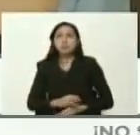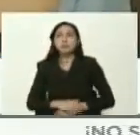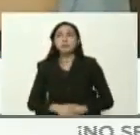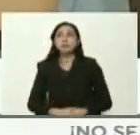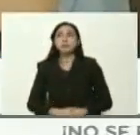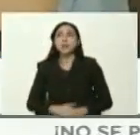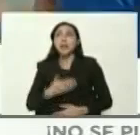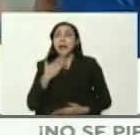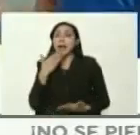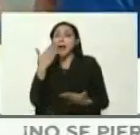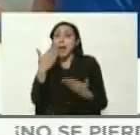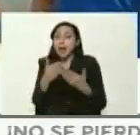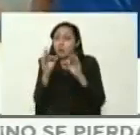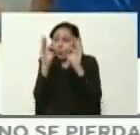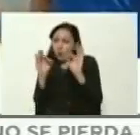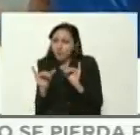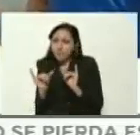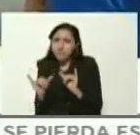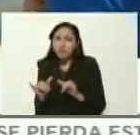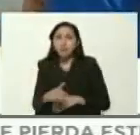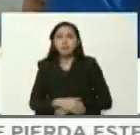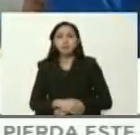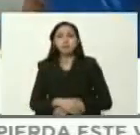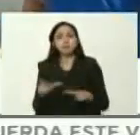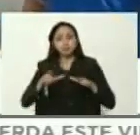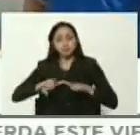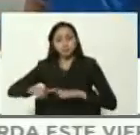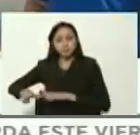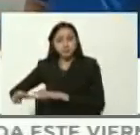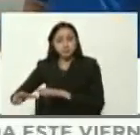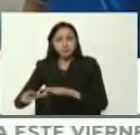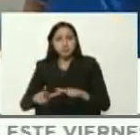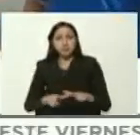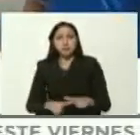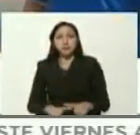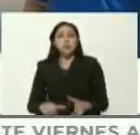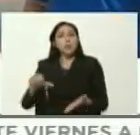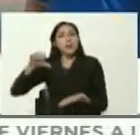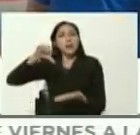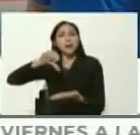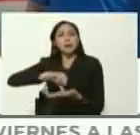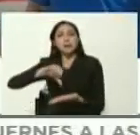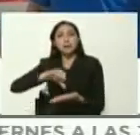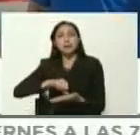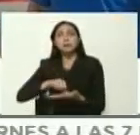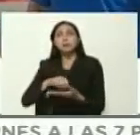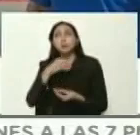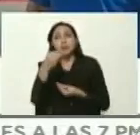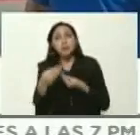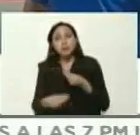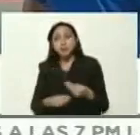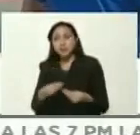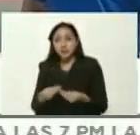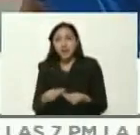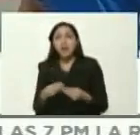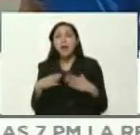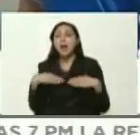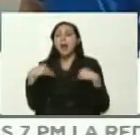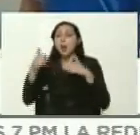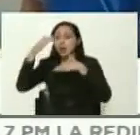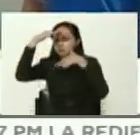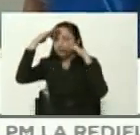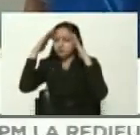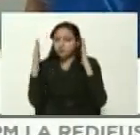Marilín. De igual forma, presidente, este espacio es el centro de operaciones del área de salud